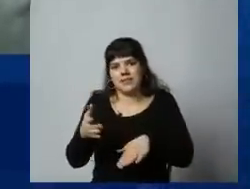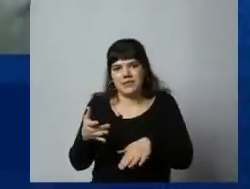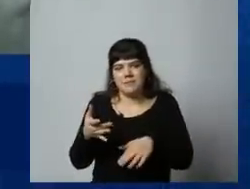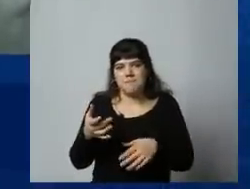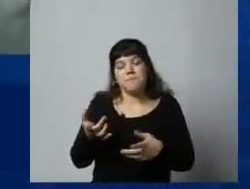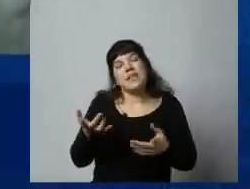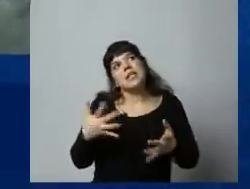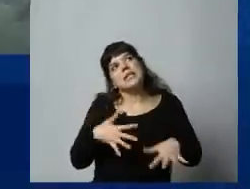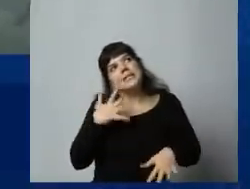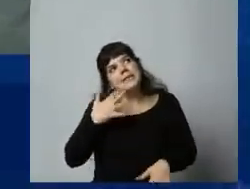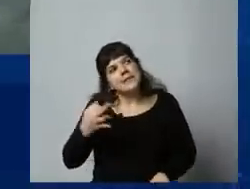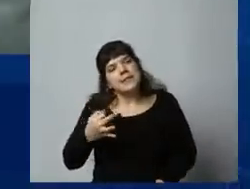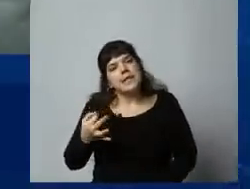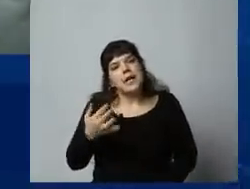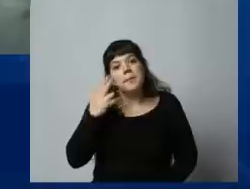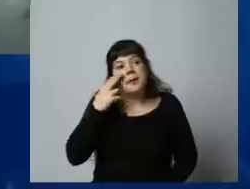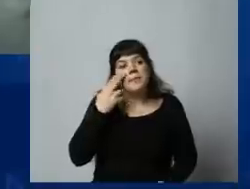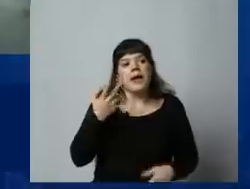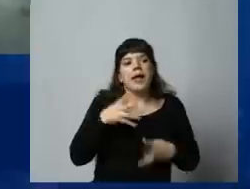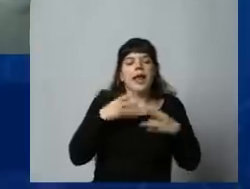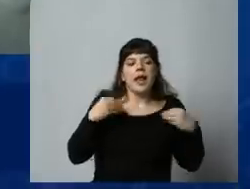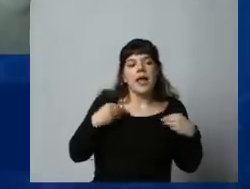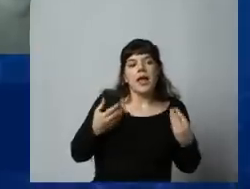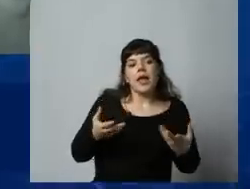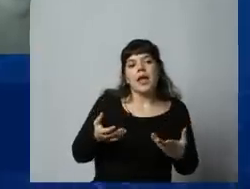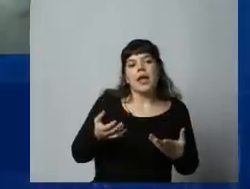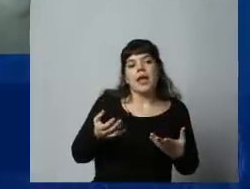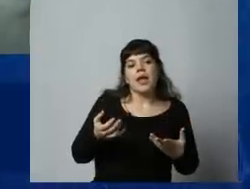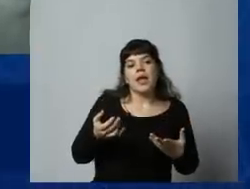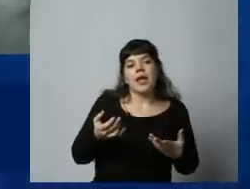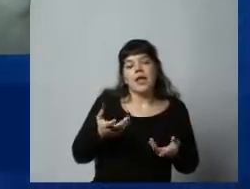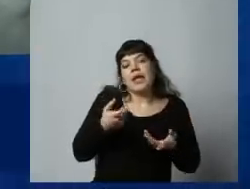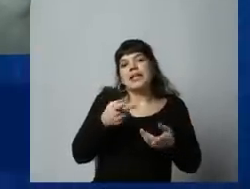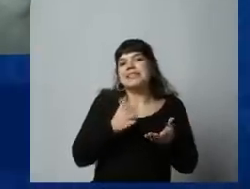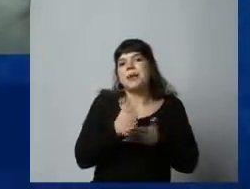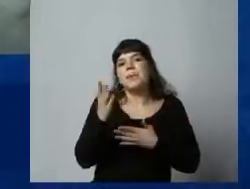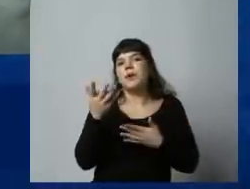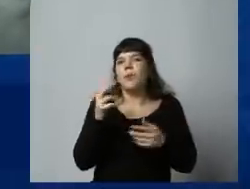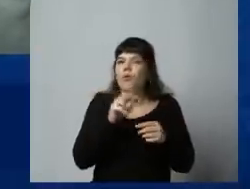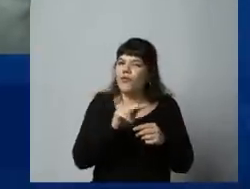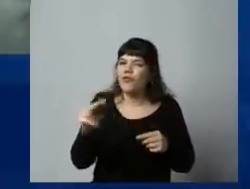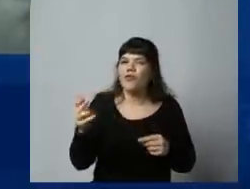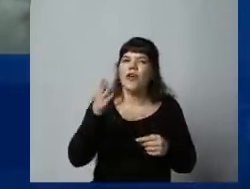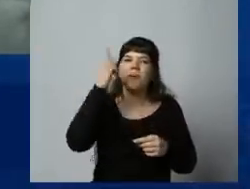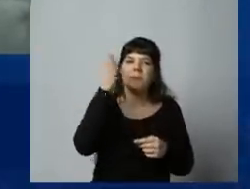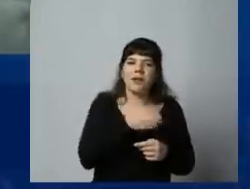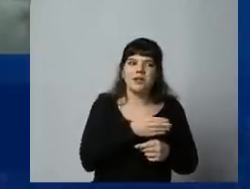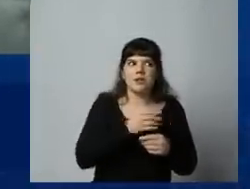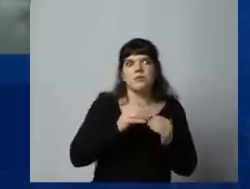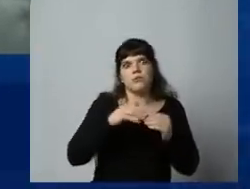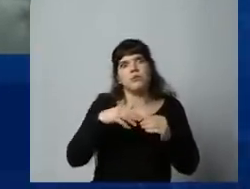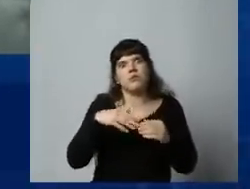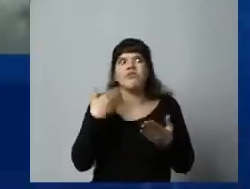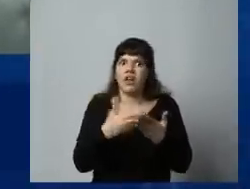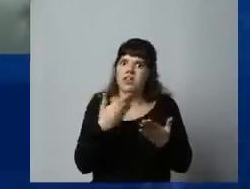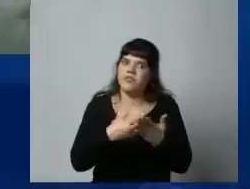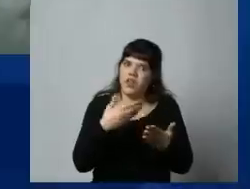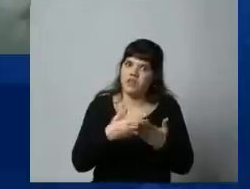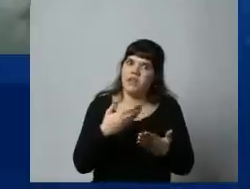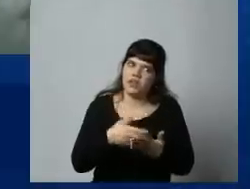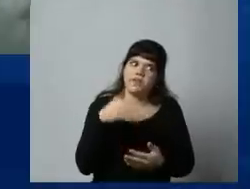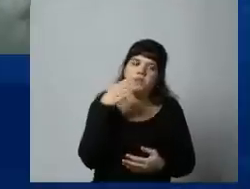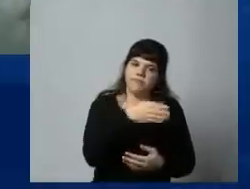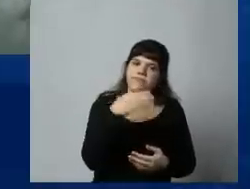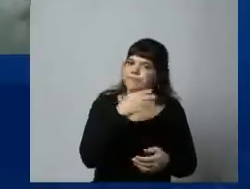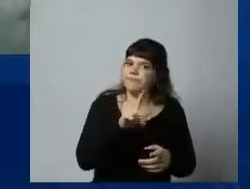primaria uno de los problemitas que tiene primaria es que todavía tiene un porcentaje de inasistencias alto el año pasado sobre